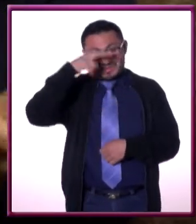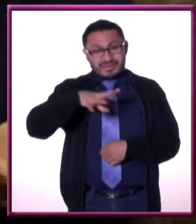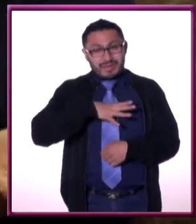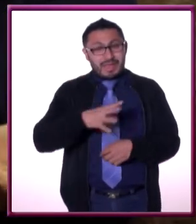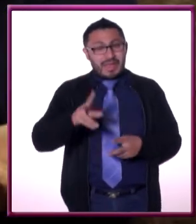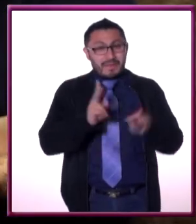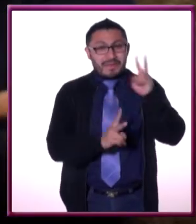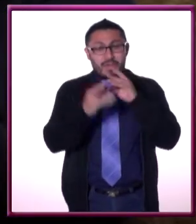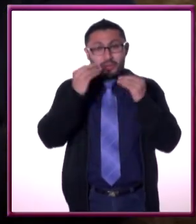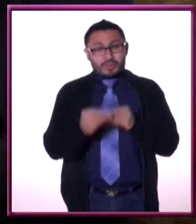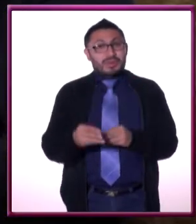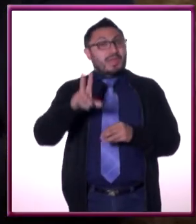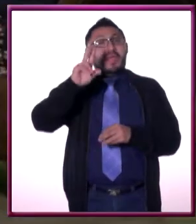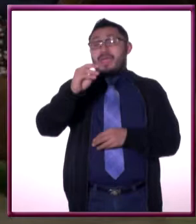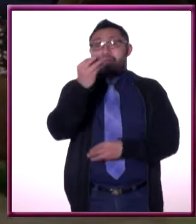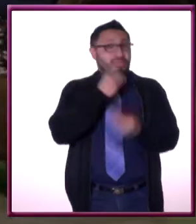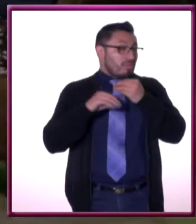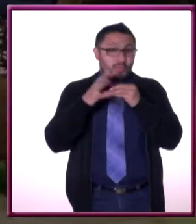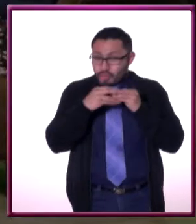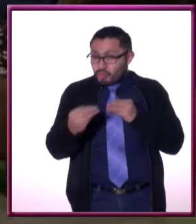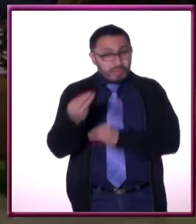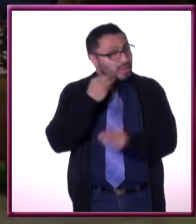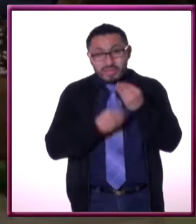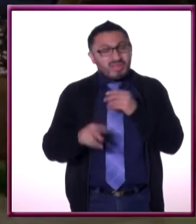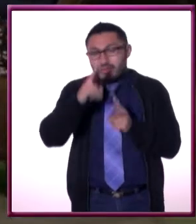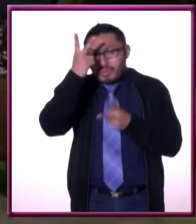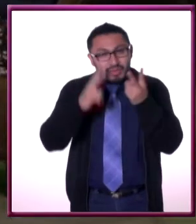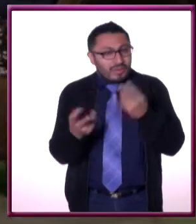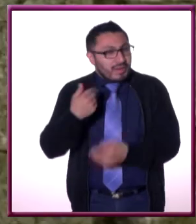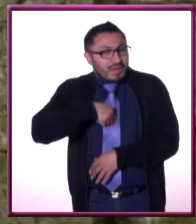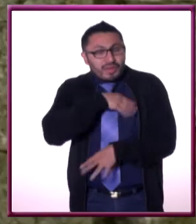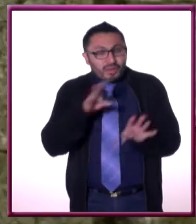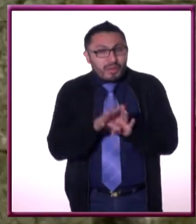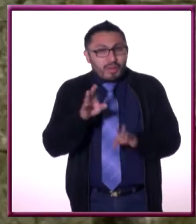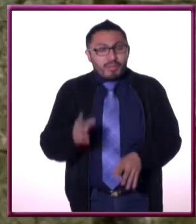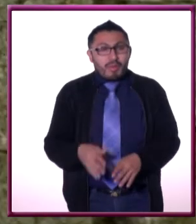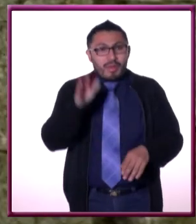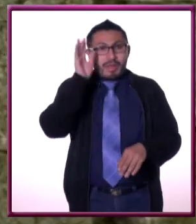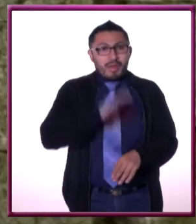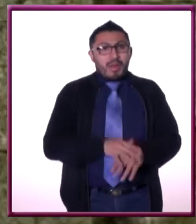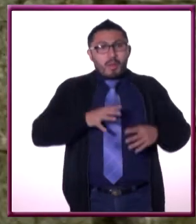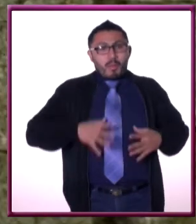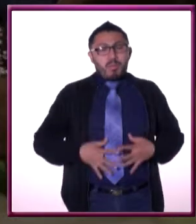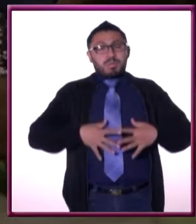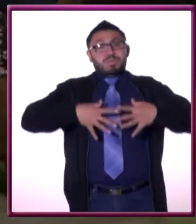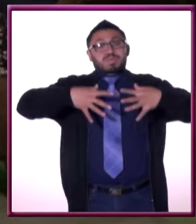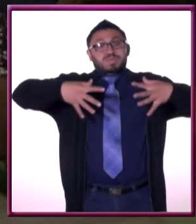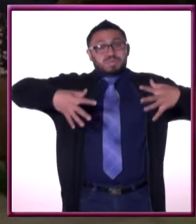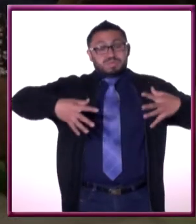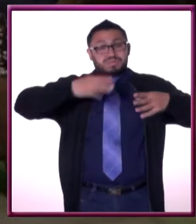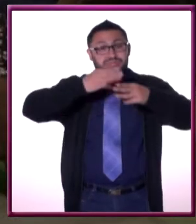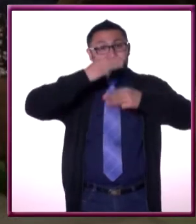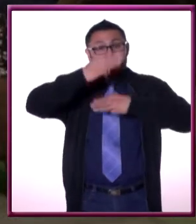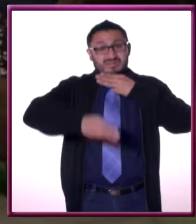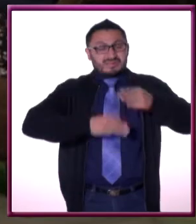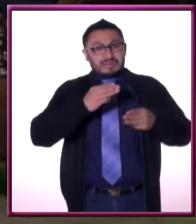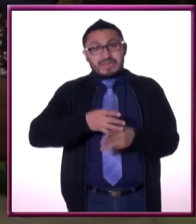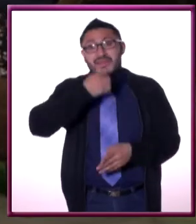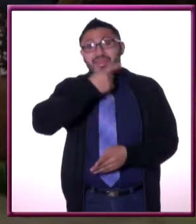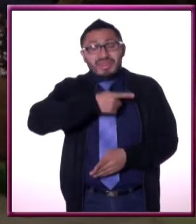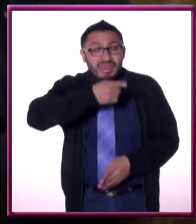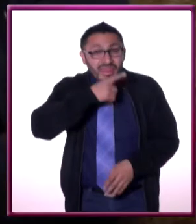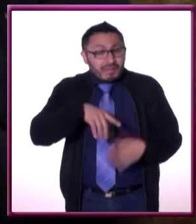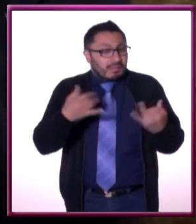verduras y estemos dejando de comer frutas. Y bueno, Sí. que estemos entre los índices De obesidad y más de importantes del mundo. diabetes.